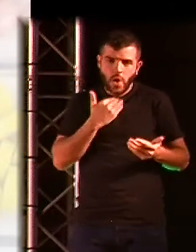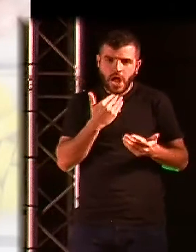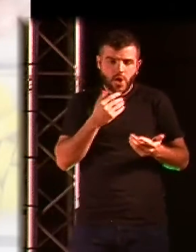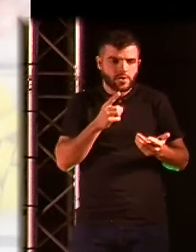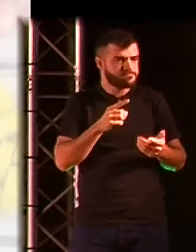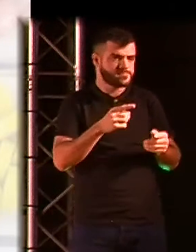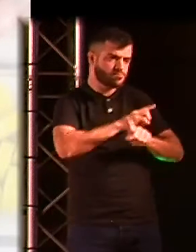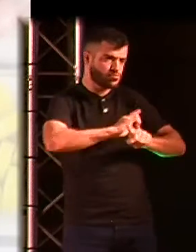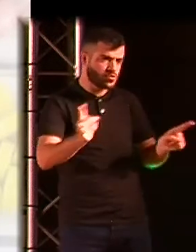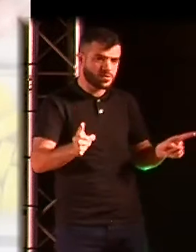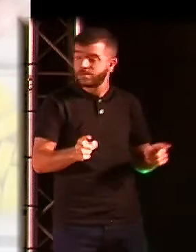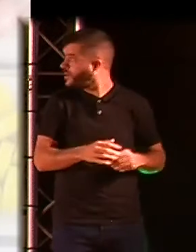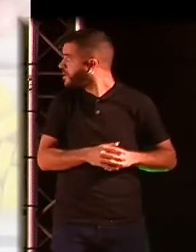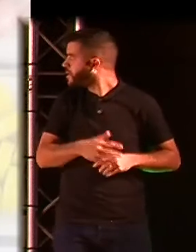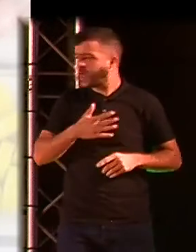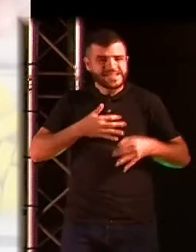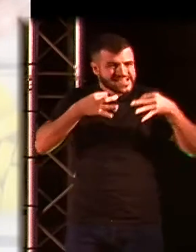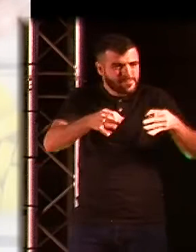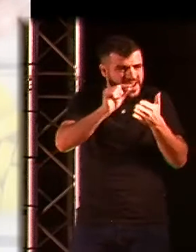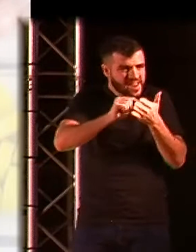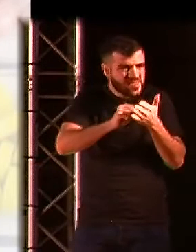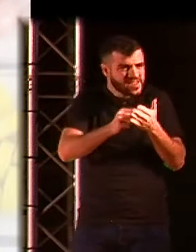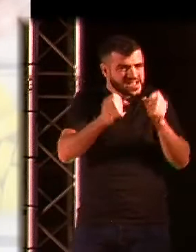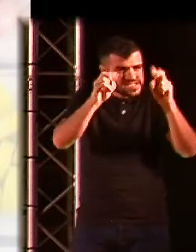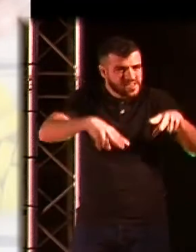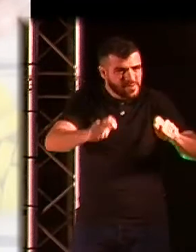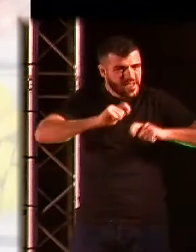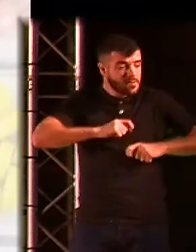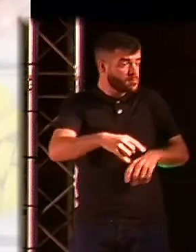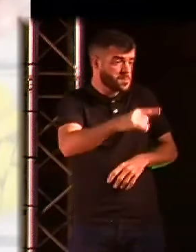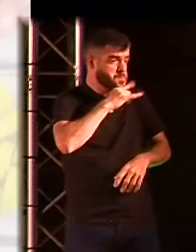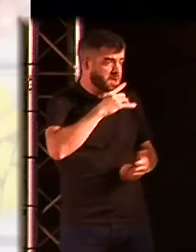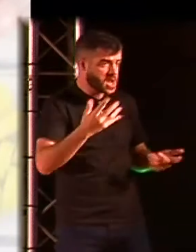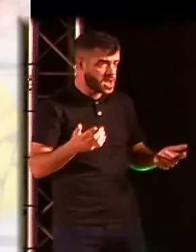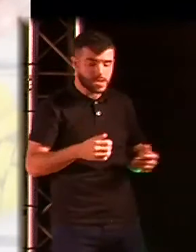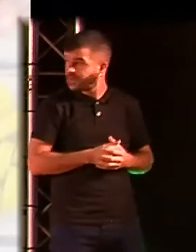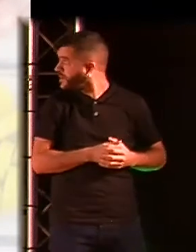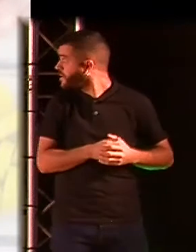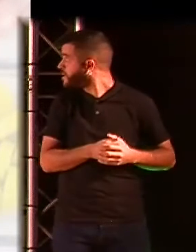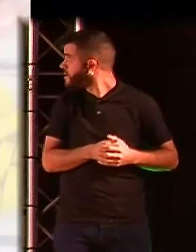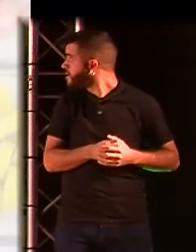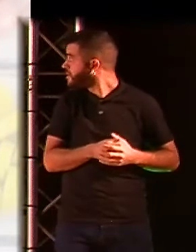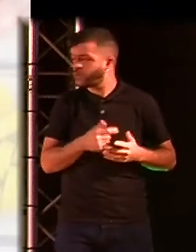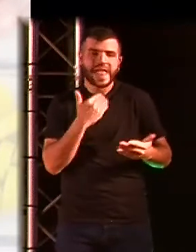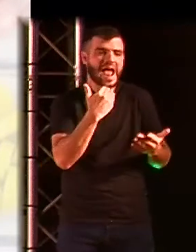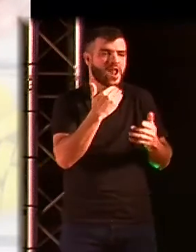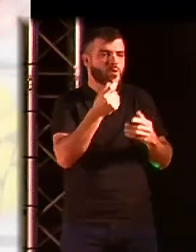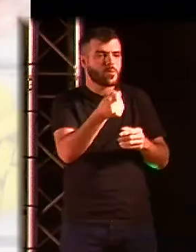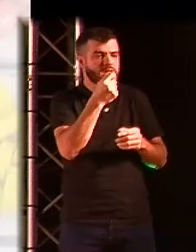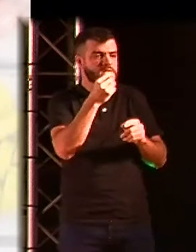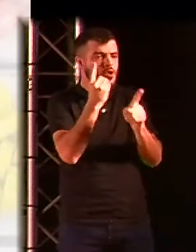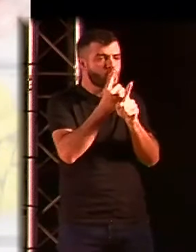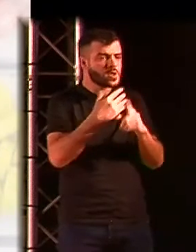Tampoco. Pues a mí siempre me lo han dado sin receta. Muy mal hecho. Bueno, pues deme dexedrinas o alguna cosa